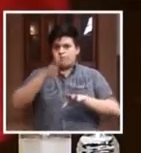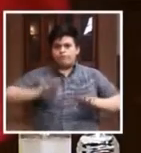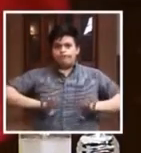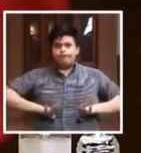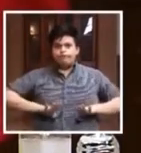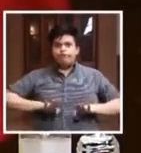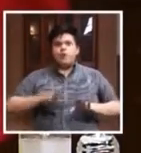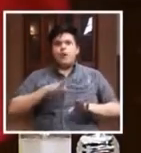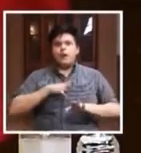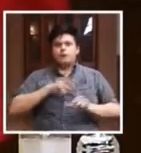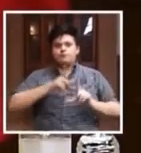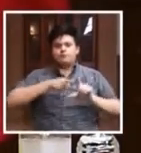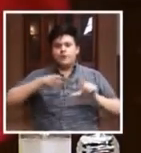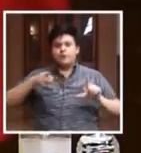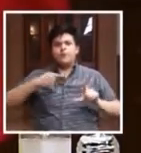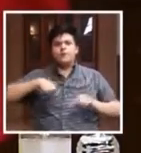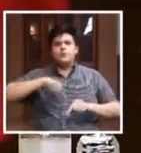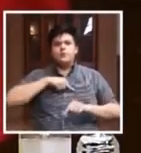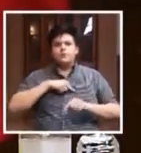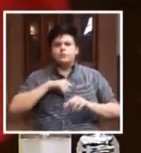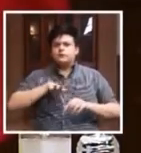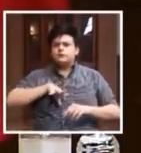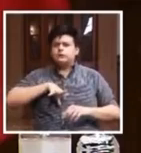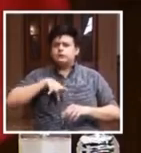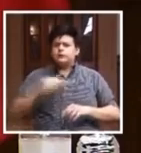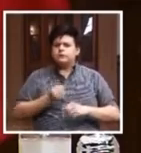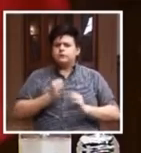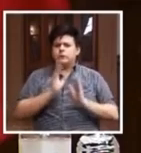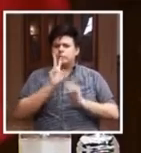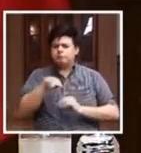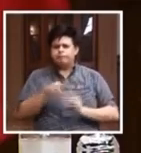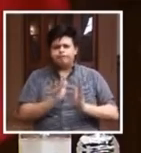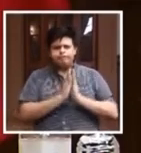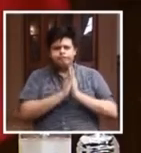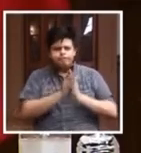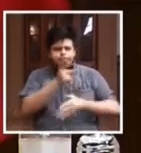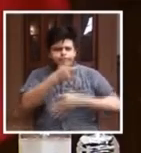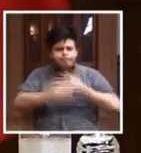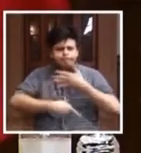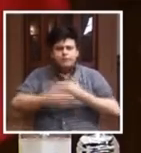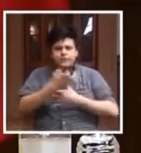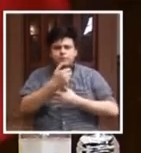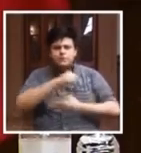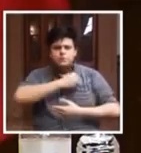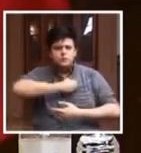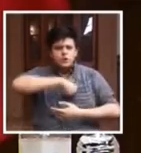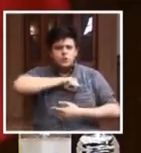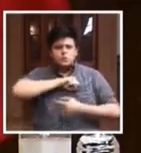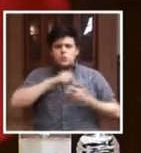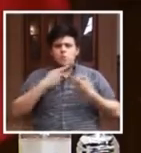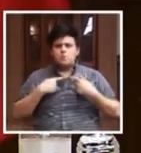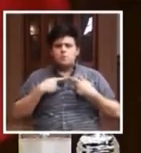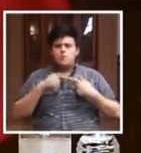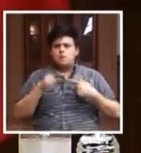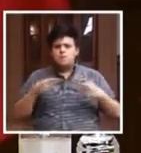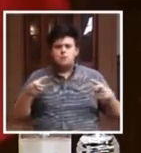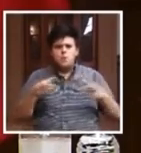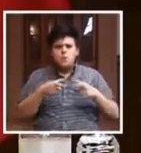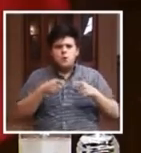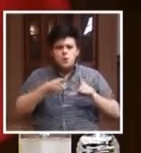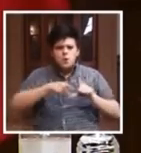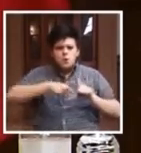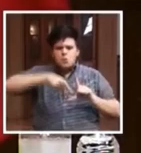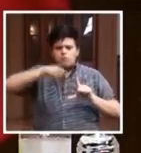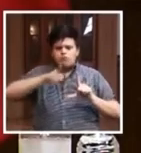Tratemos, porque eso es lo menos riesgoso para la salud pública del estado, en que esas curvas